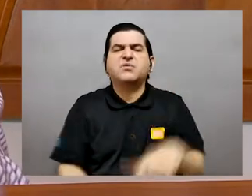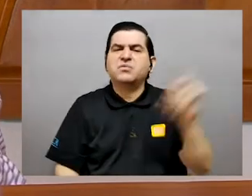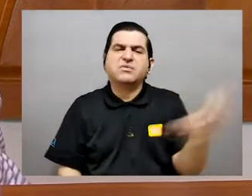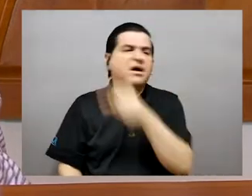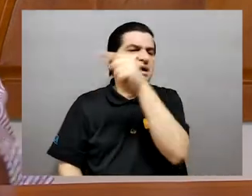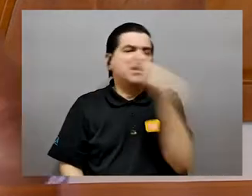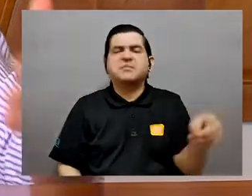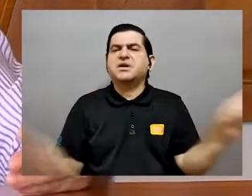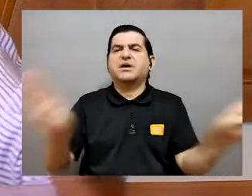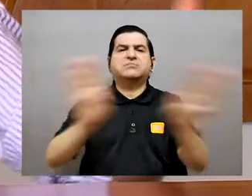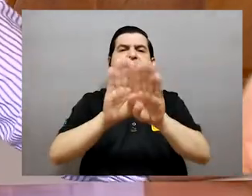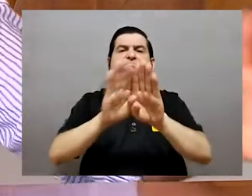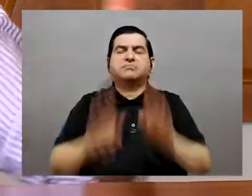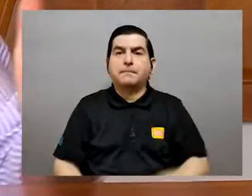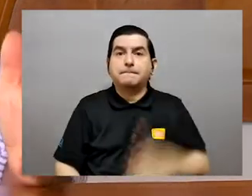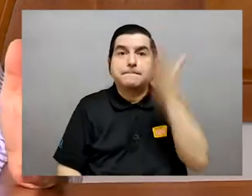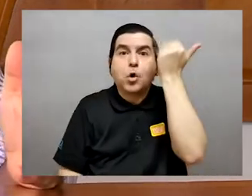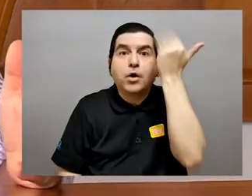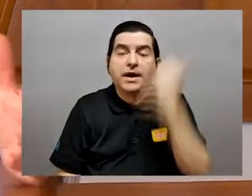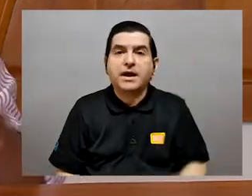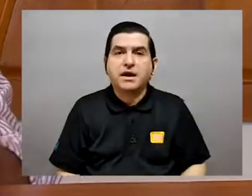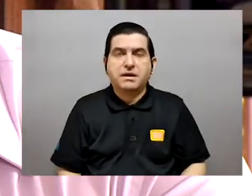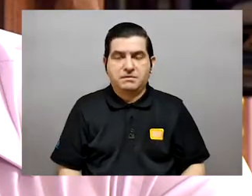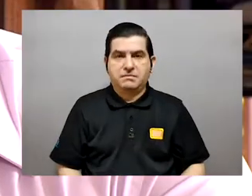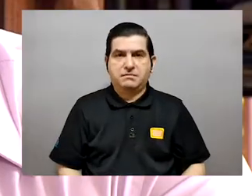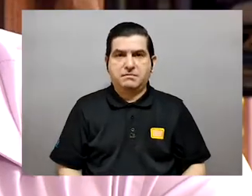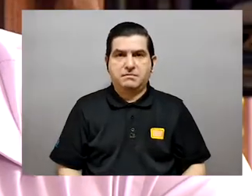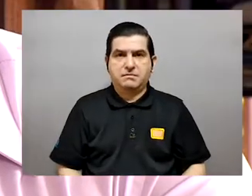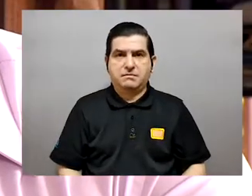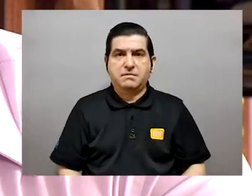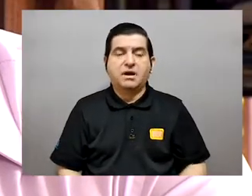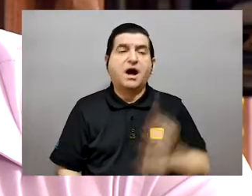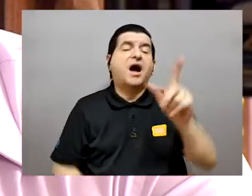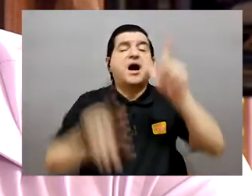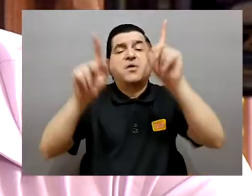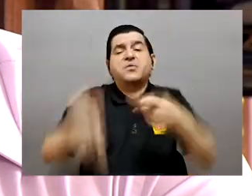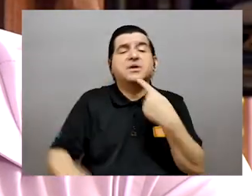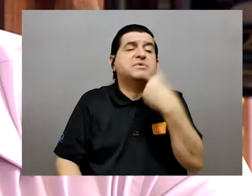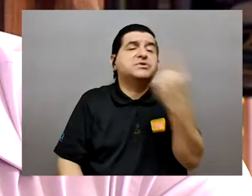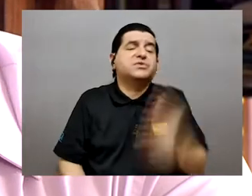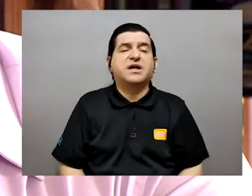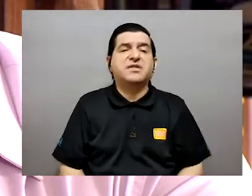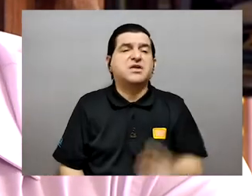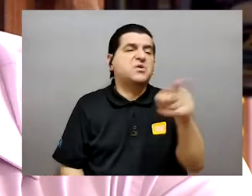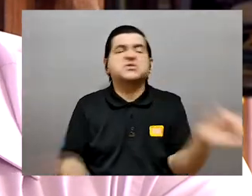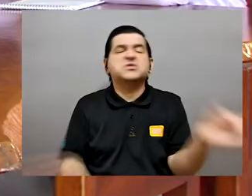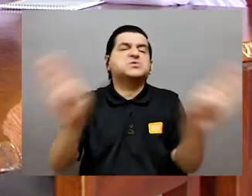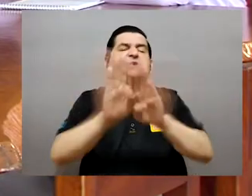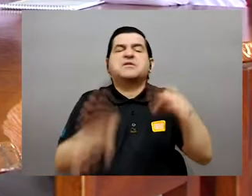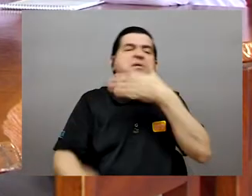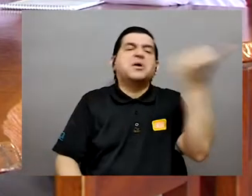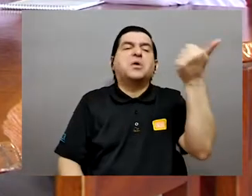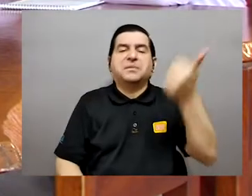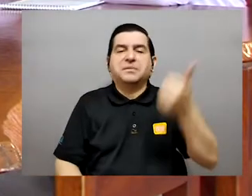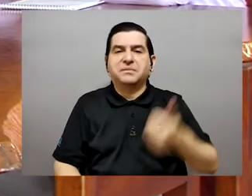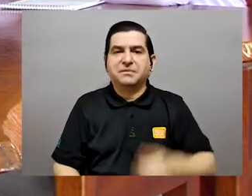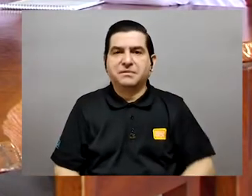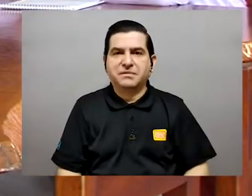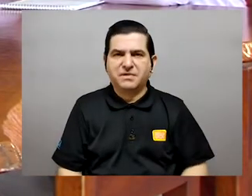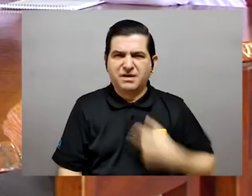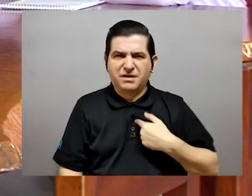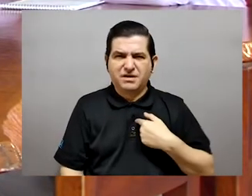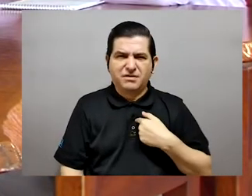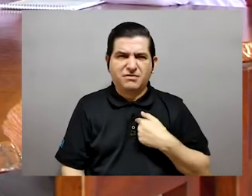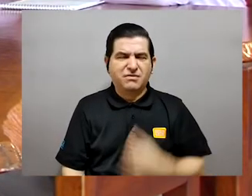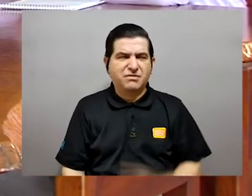a mí, antes de que yo fuera, fueron Jorge Jiménez. Entonces, ¿qué le queda pendiente al arte, don Manuel? ¿Ah? ¿Qué le